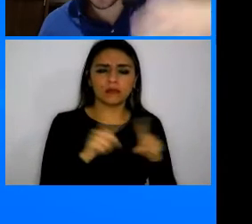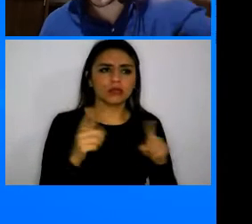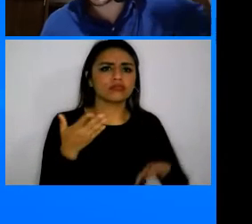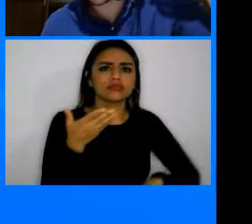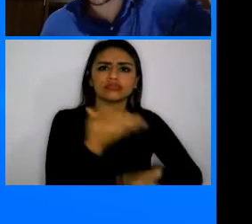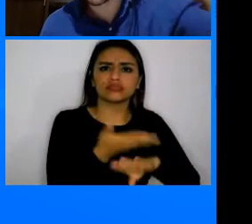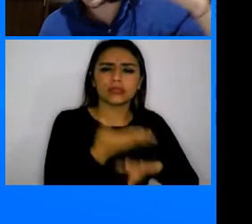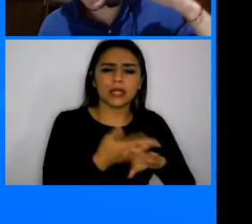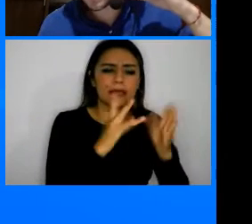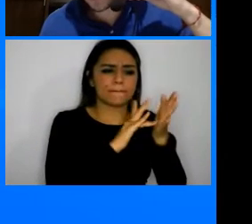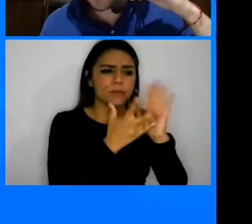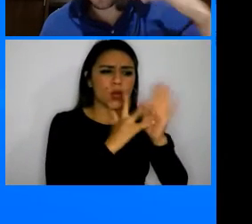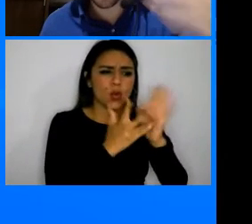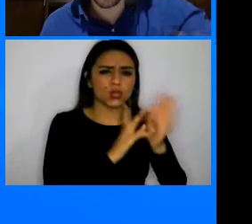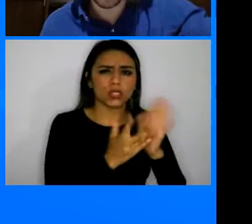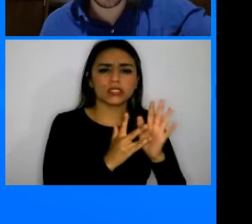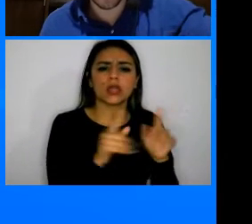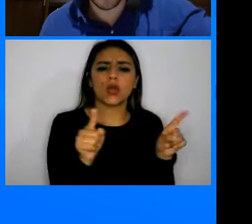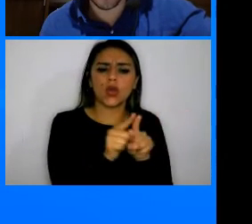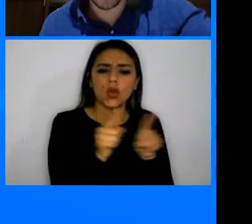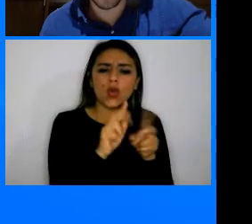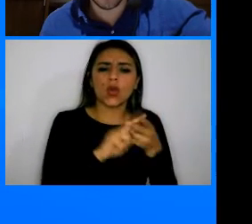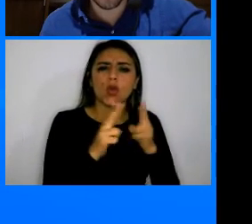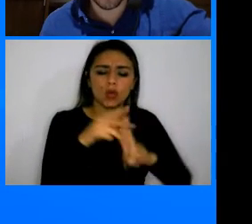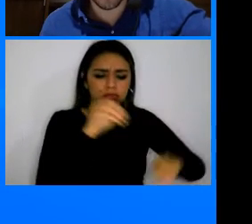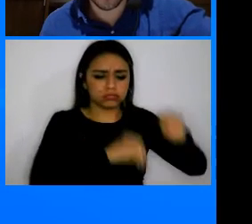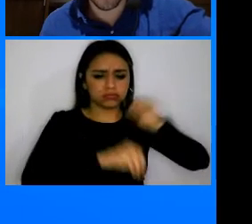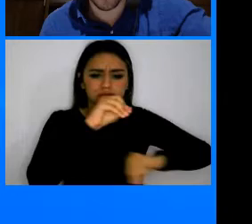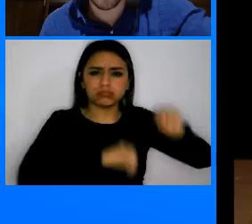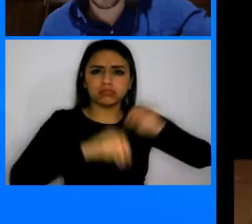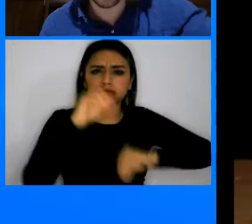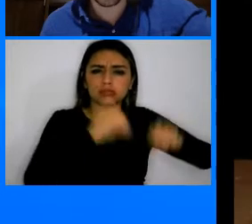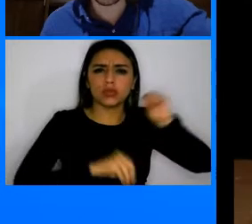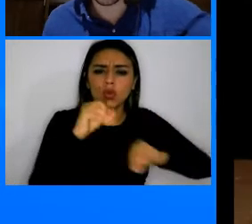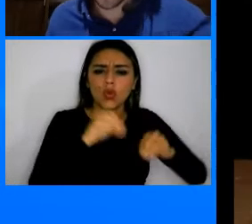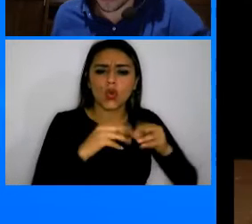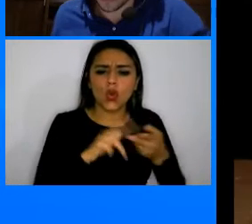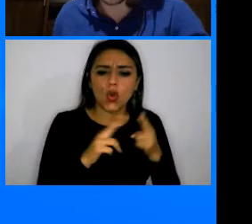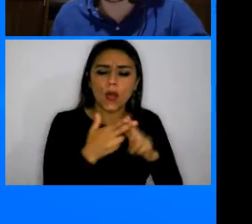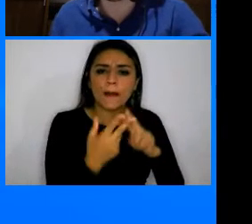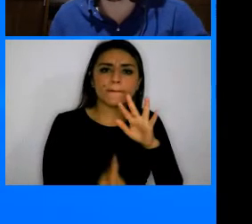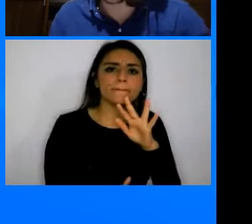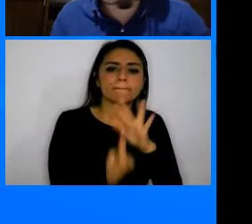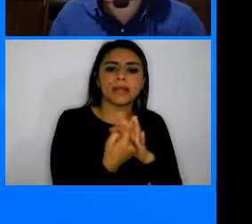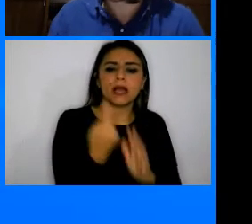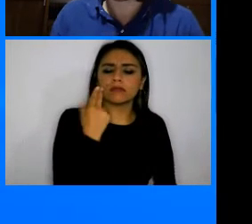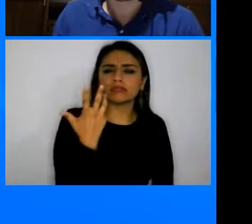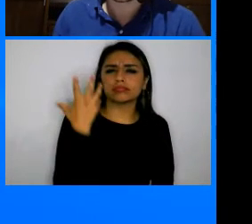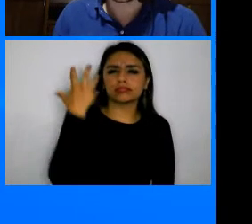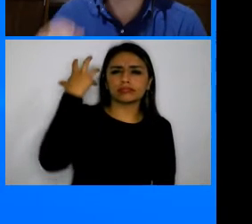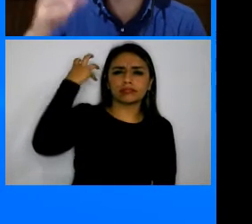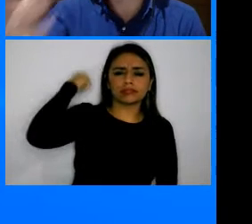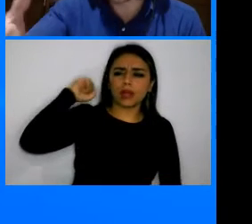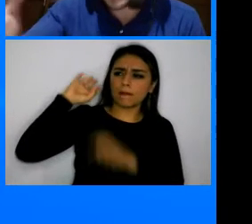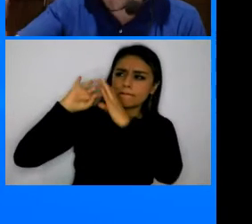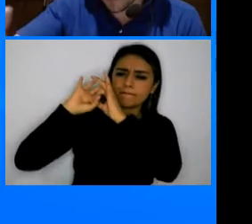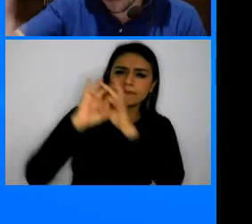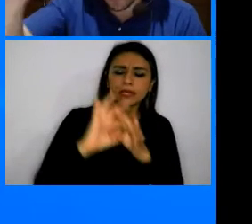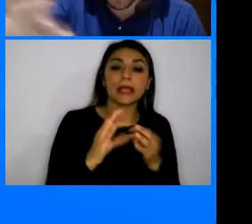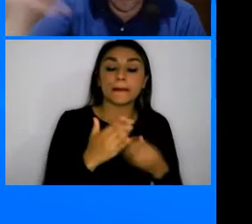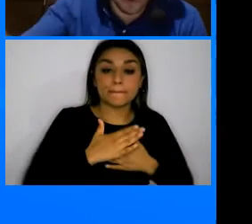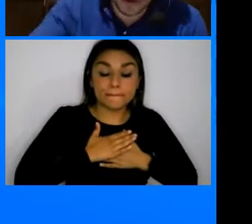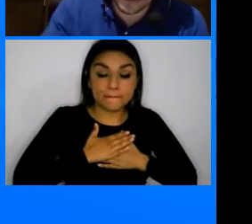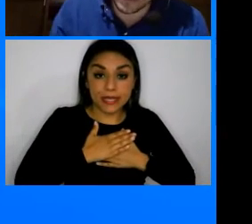de hipótesis o empezar a hacer algunas formulaciones sobre lo que pudo haber ocurrido en el pasado con estas personas. Que para mí